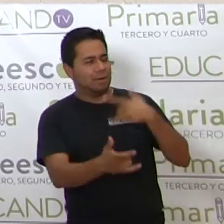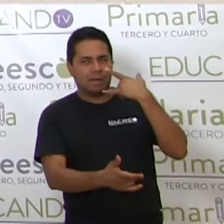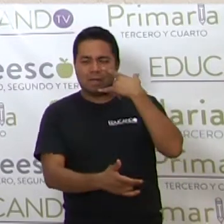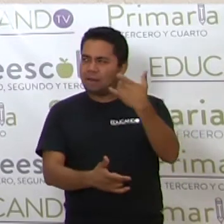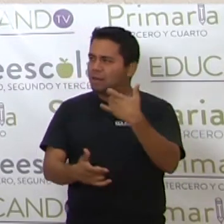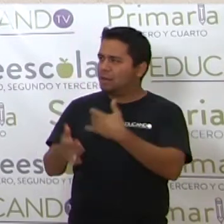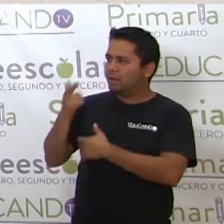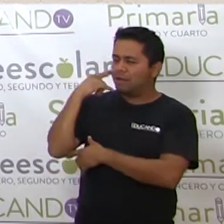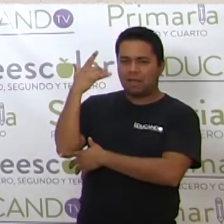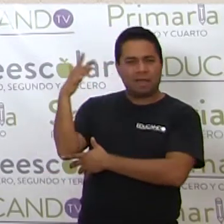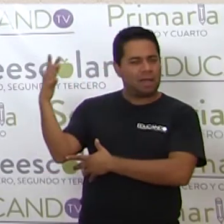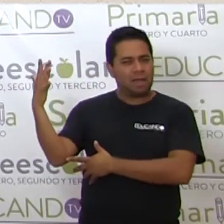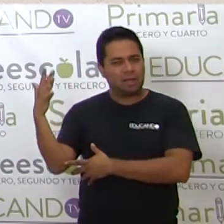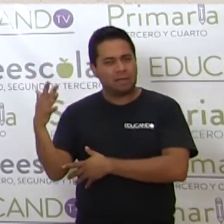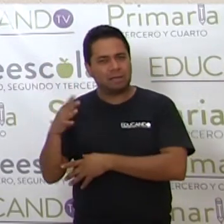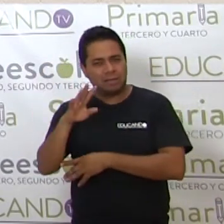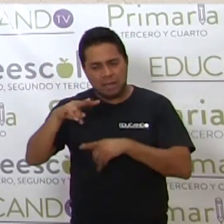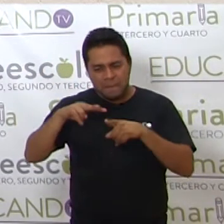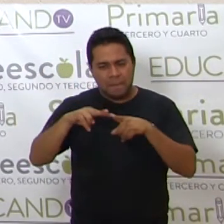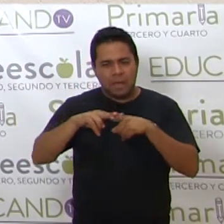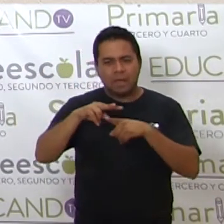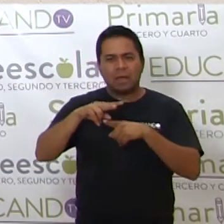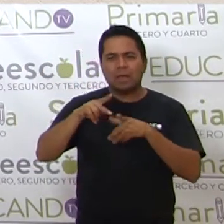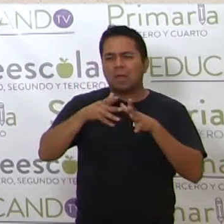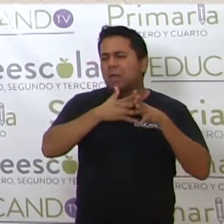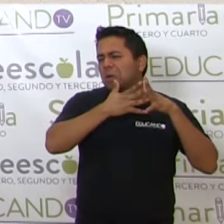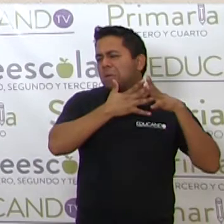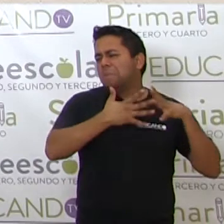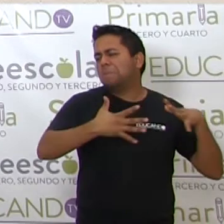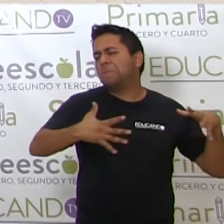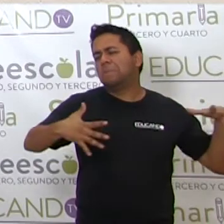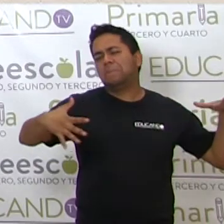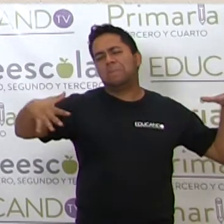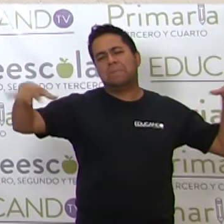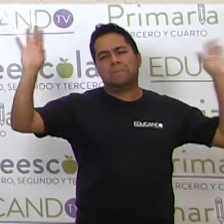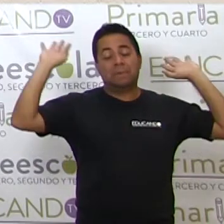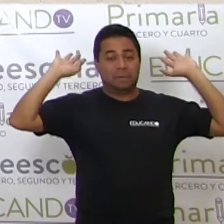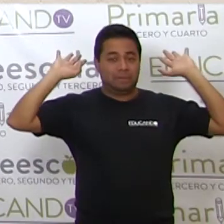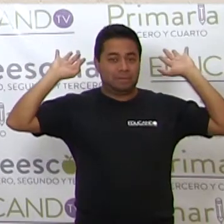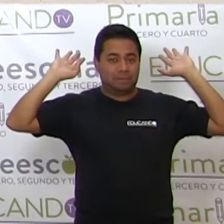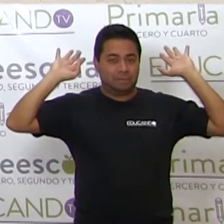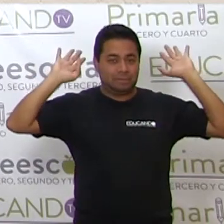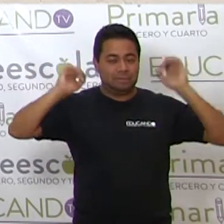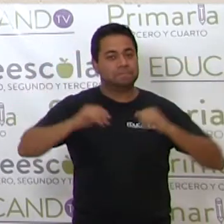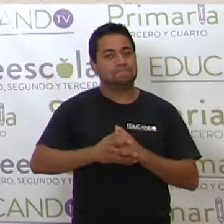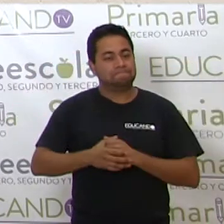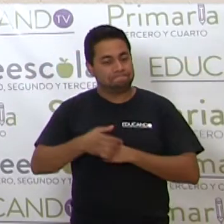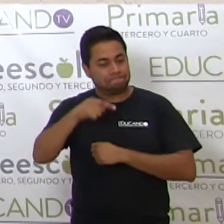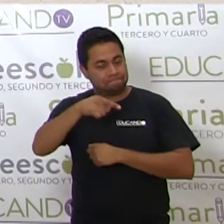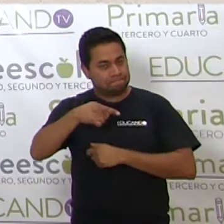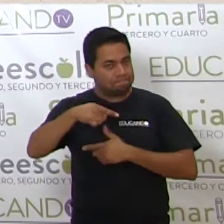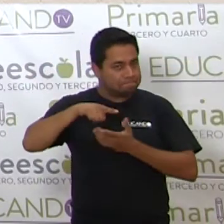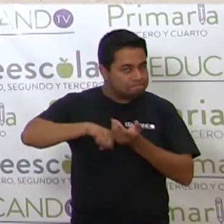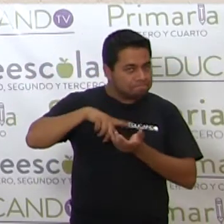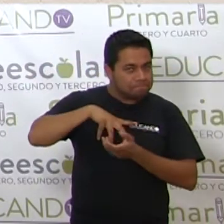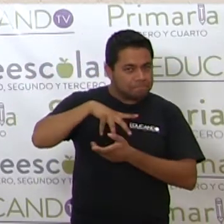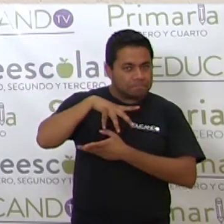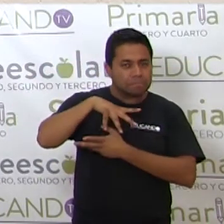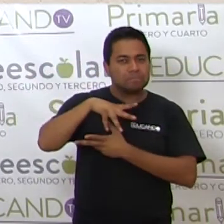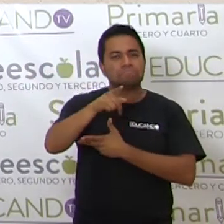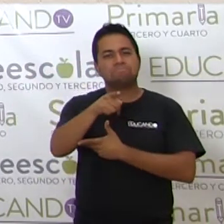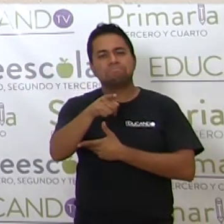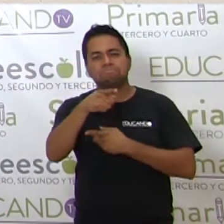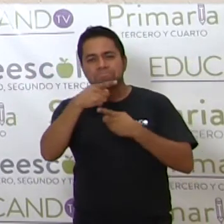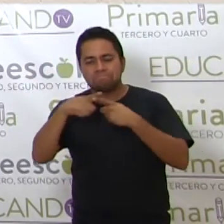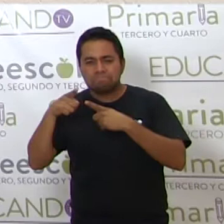una como de un kilómetro de largo se abre enorme en el cual se veían ciervos